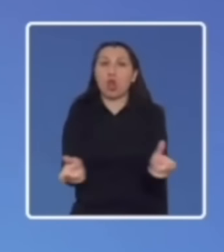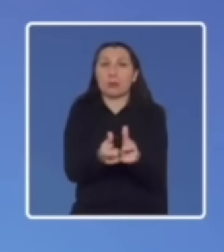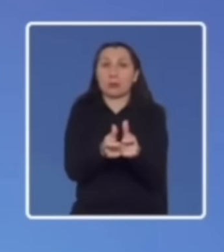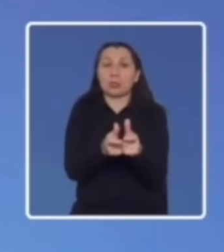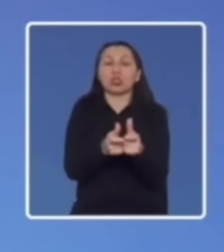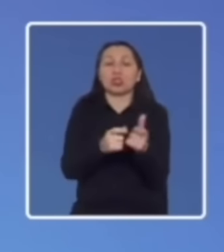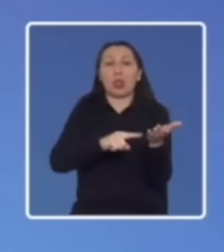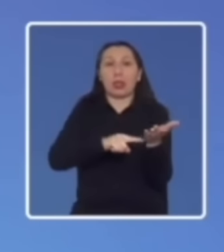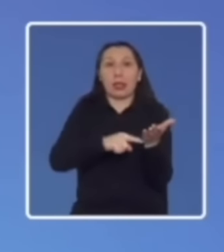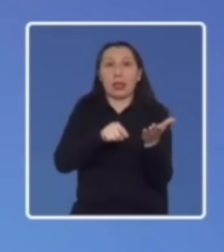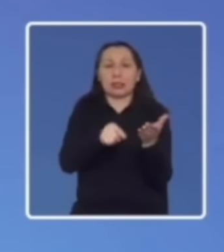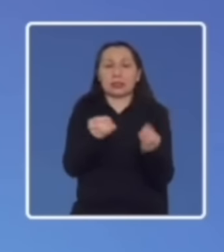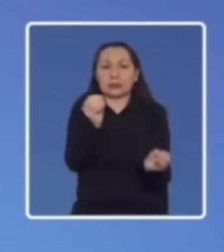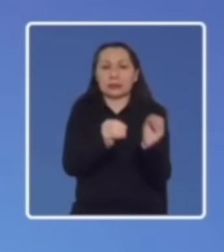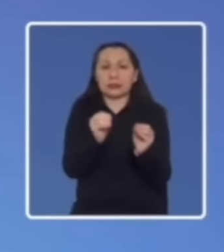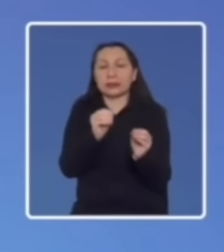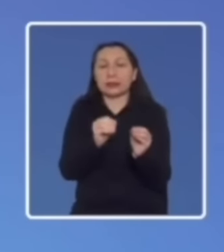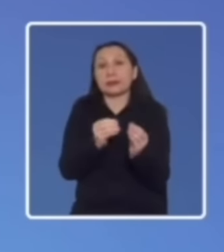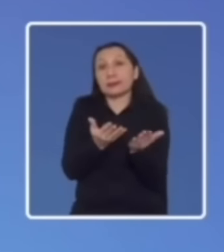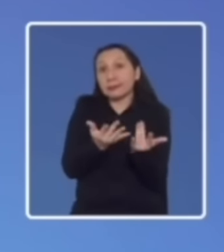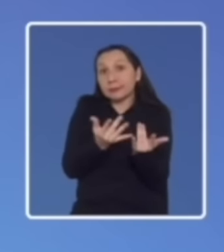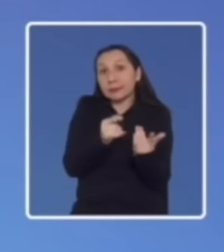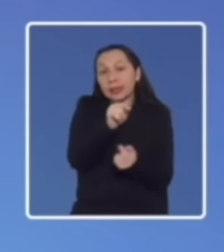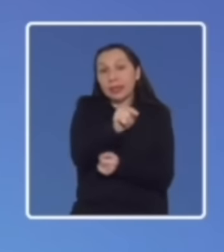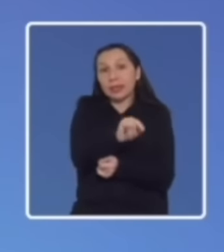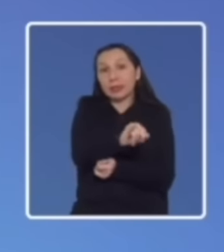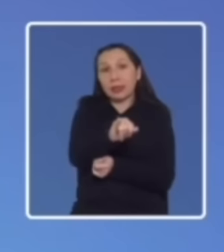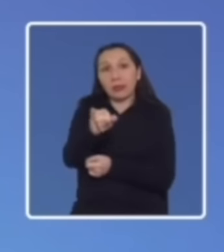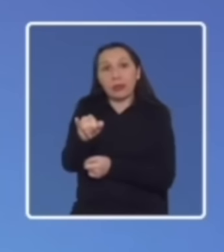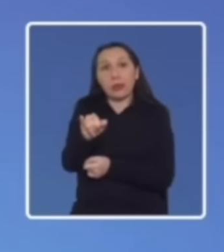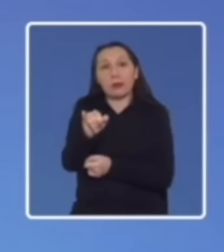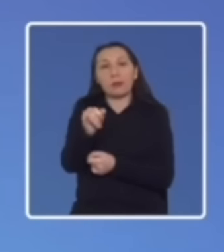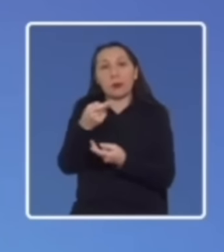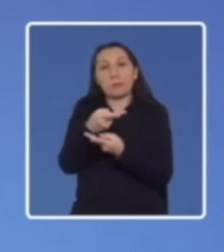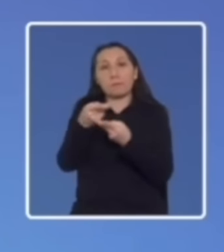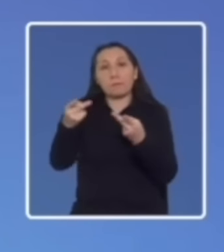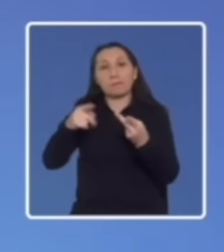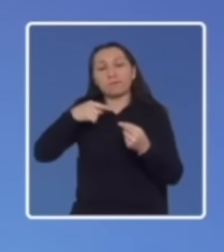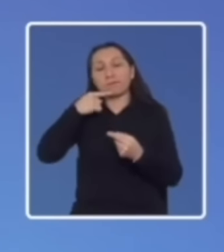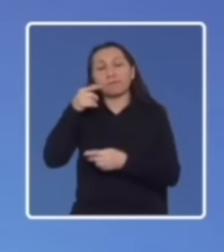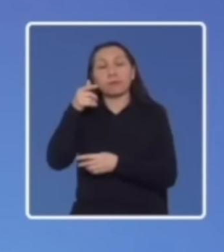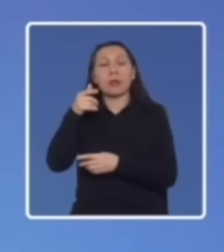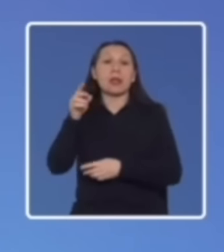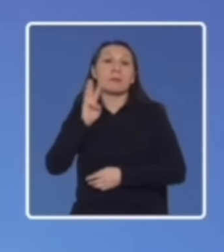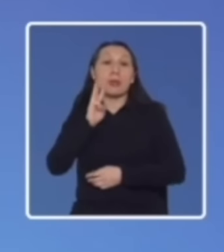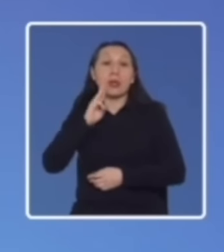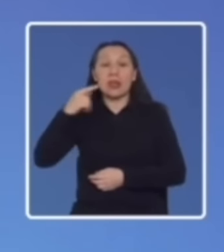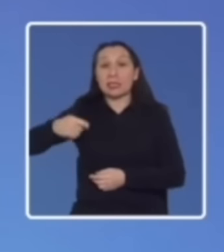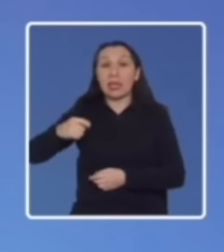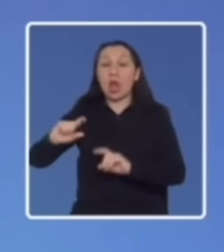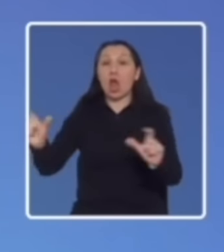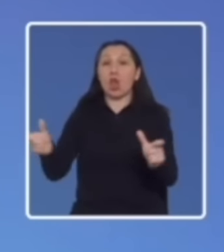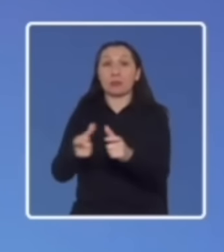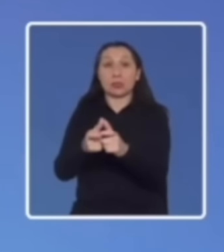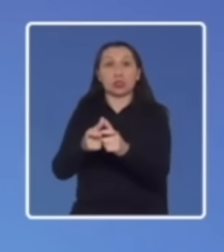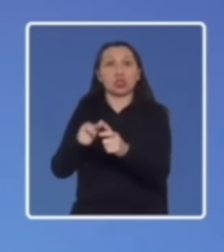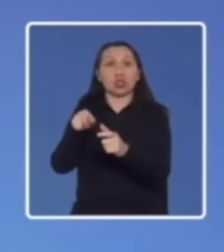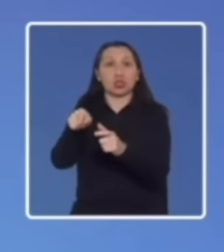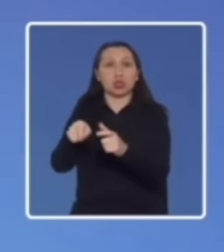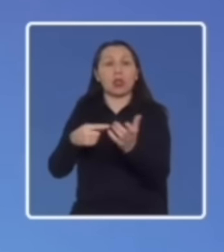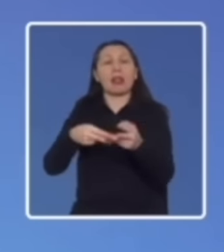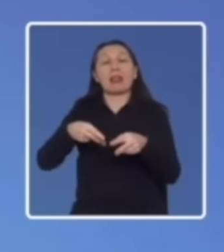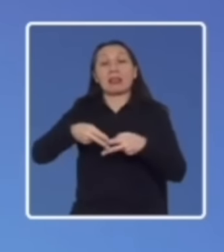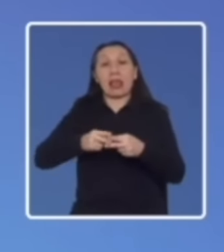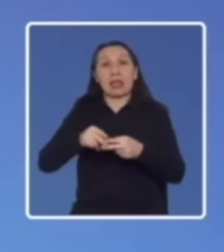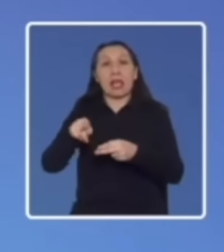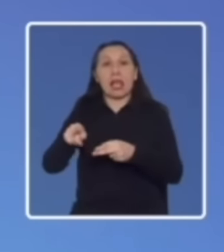técnica eh Y lo que esperamos Es que esto luego de que se exponga este miércoles en el senado por parte de la comisi técnica se ponga en